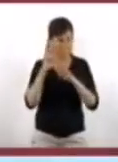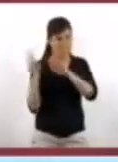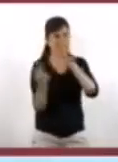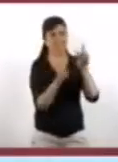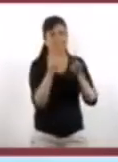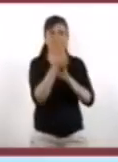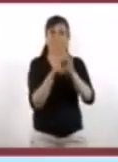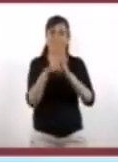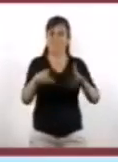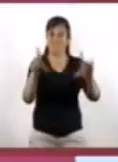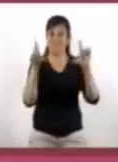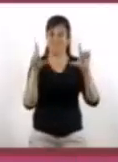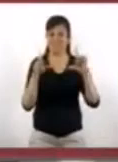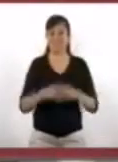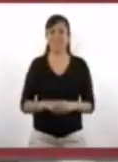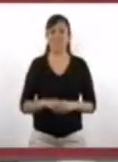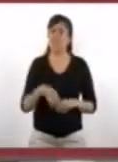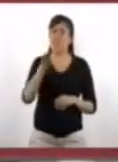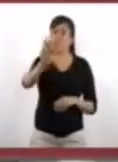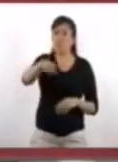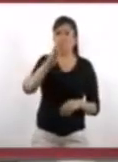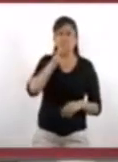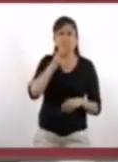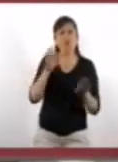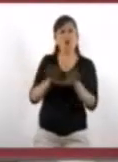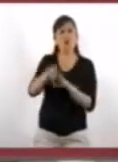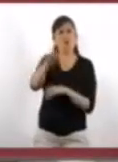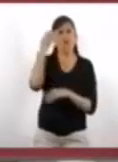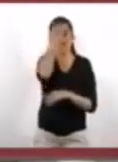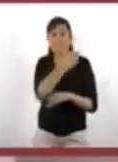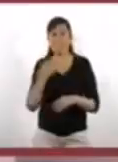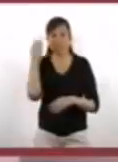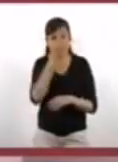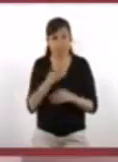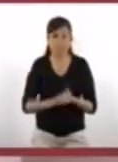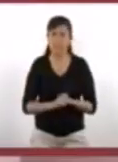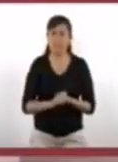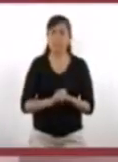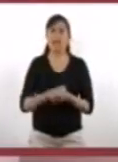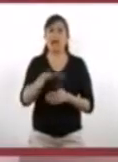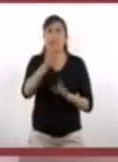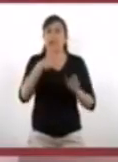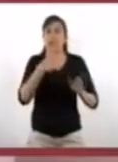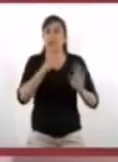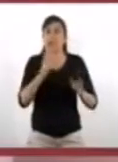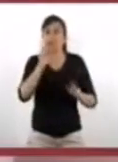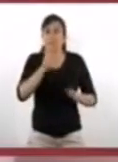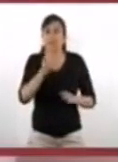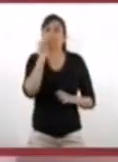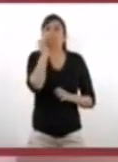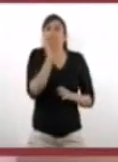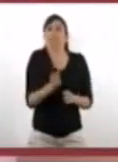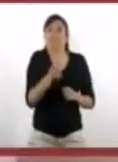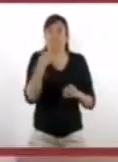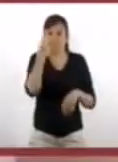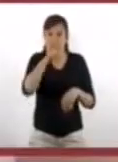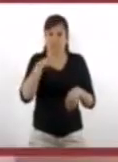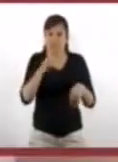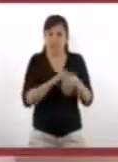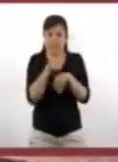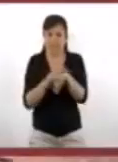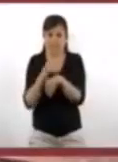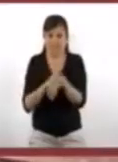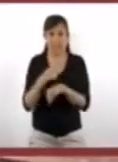video! Oye, Emma, ¿cómo te fue con los exámenes? Pues estoy revisando eso, para saber el promedio de mis